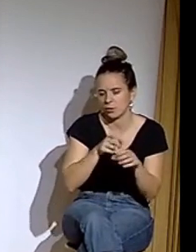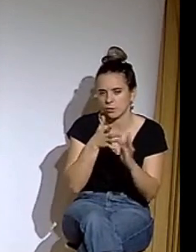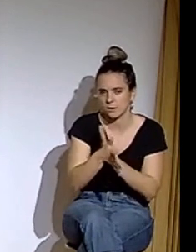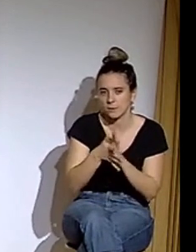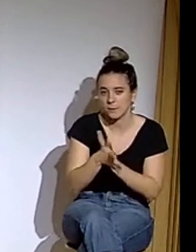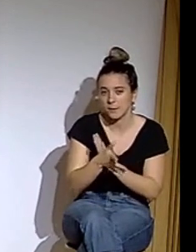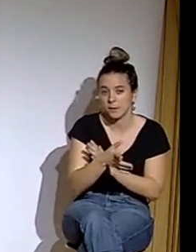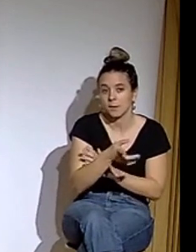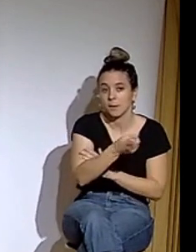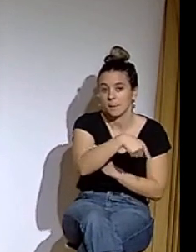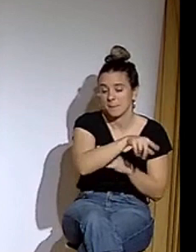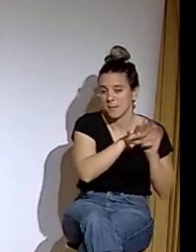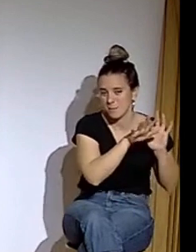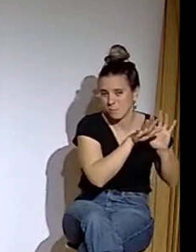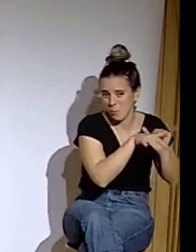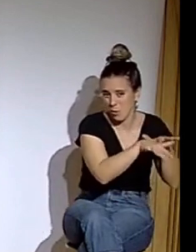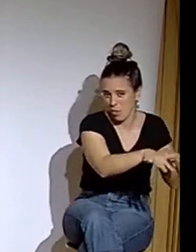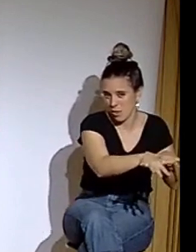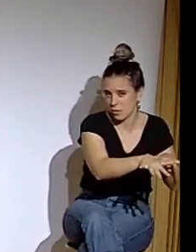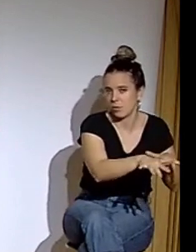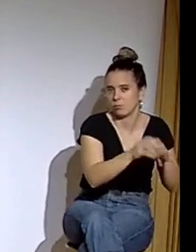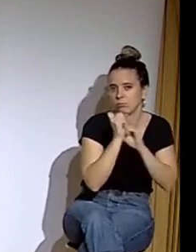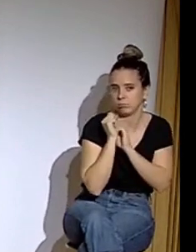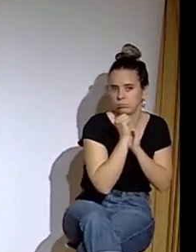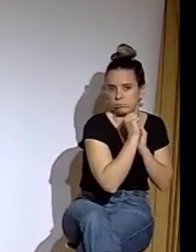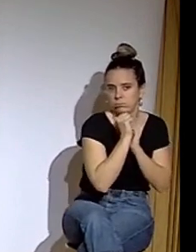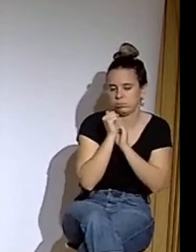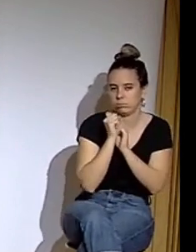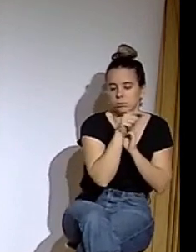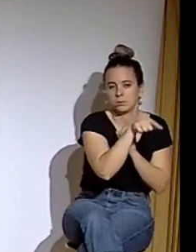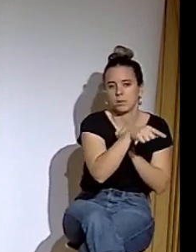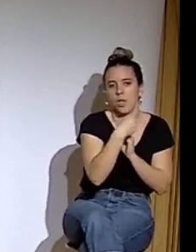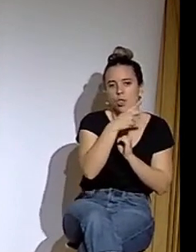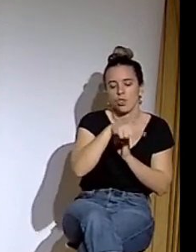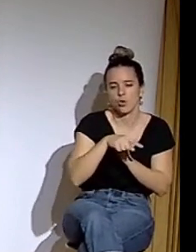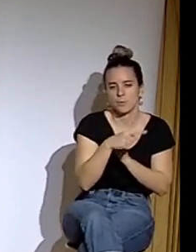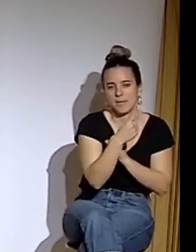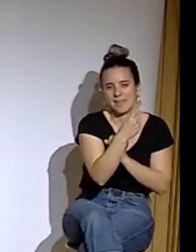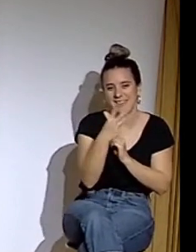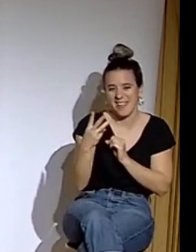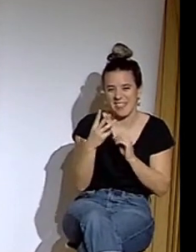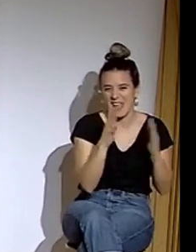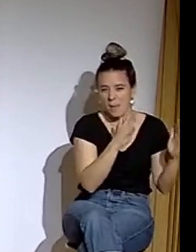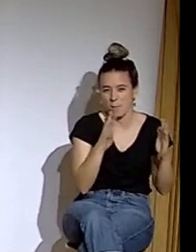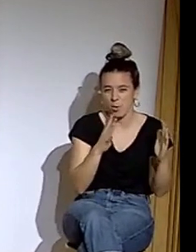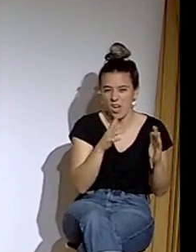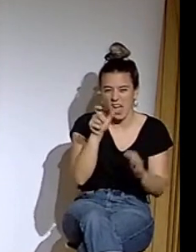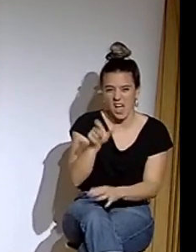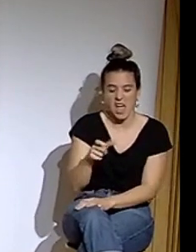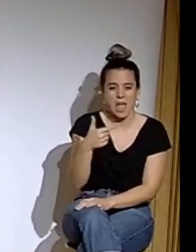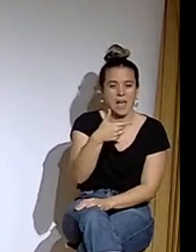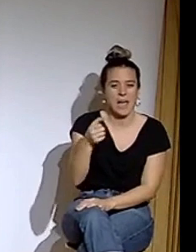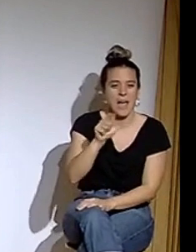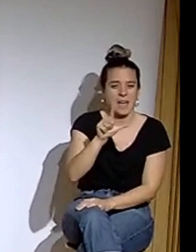profesionaron el 8 de marzo de 2013 el a la época en que gallardón